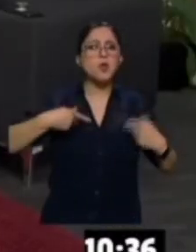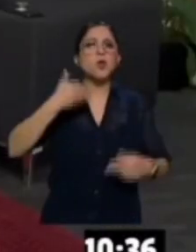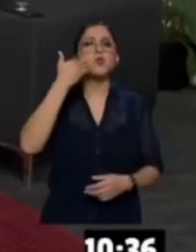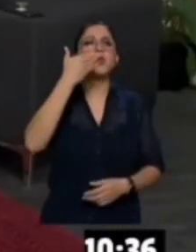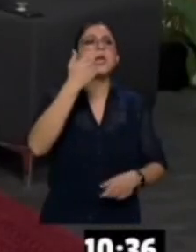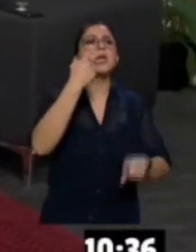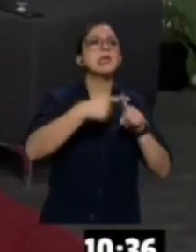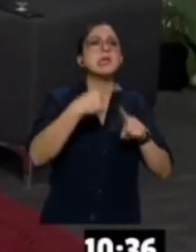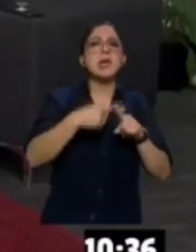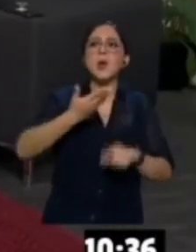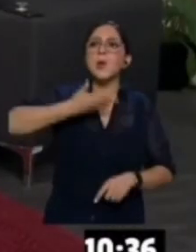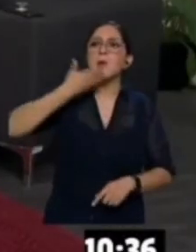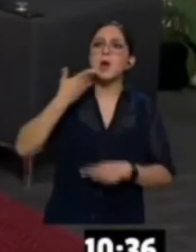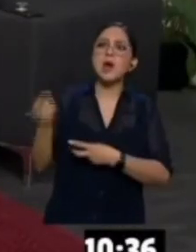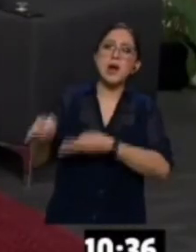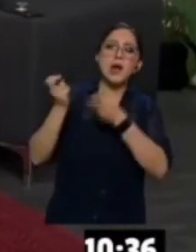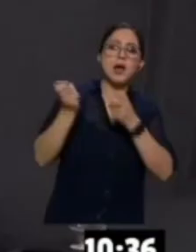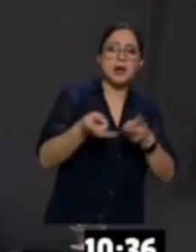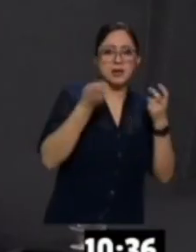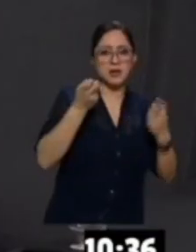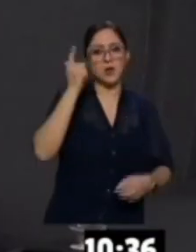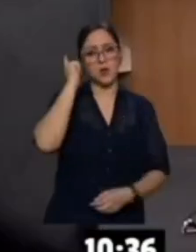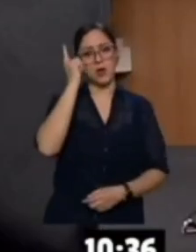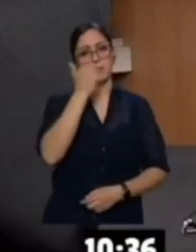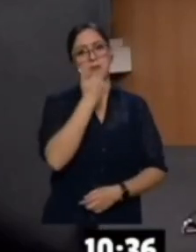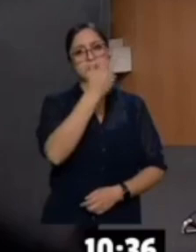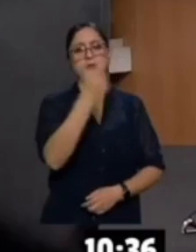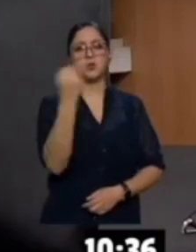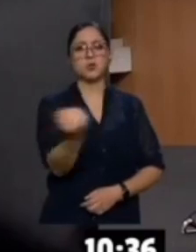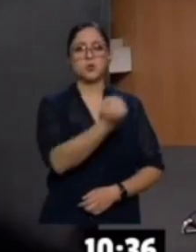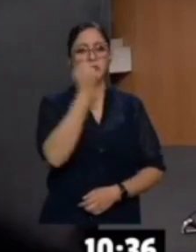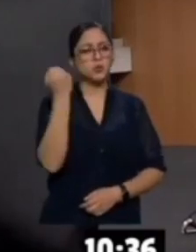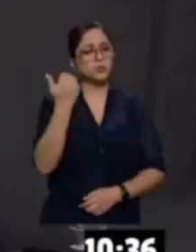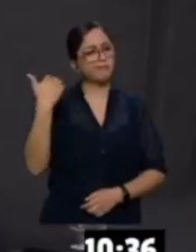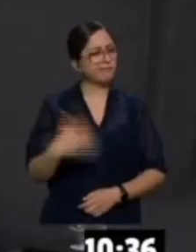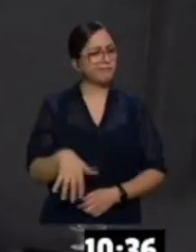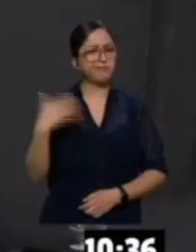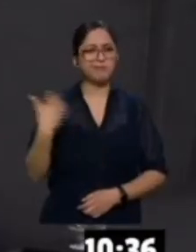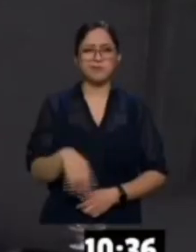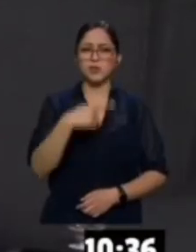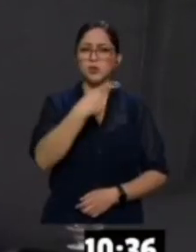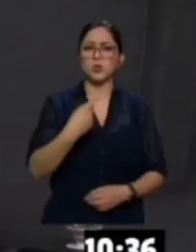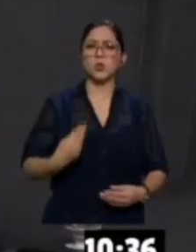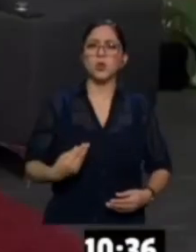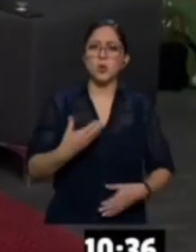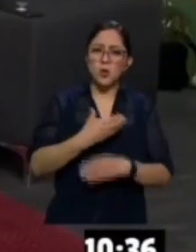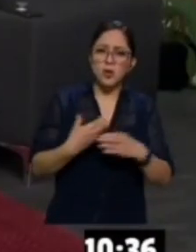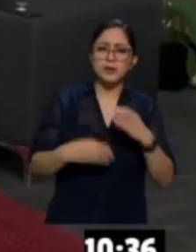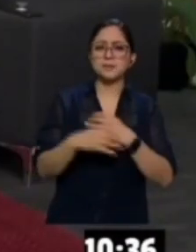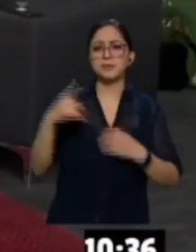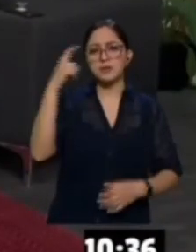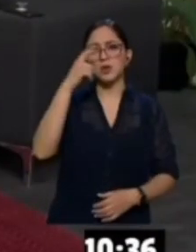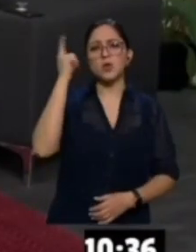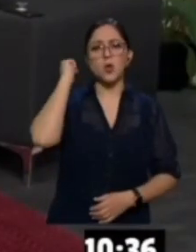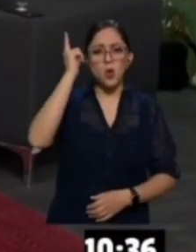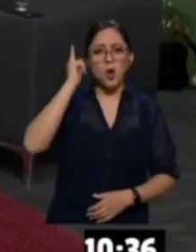perdón, ser, no qué cosa. No y la mejor de las suertes. Muchísimas gracias. Qué fuerte, compañera, qué fuerte y que todo salga ojalá bien. Ojalá lo recuperes. Que